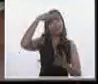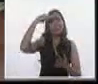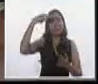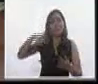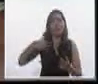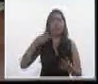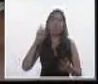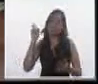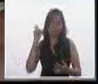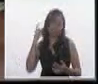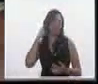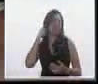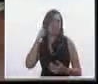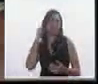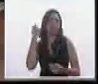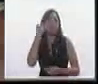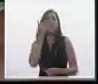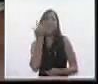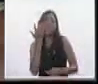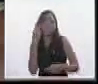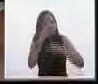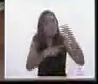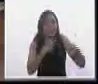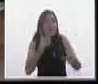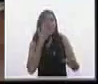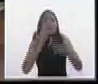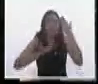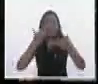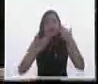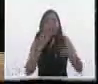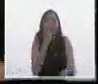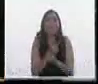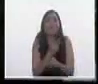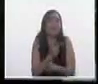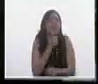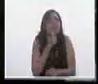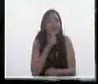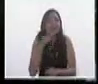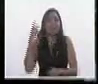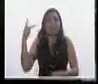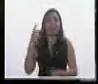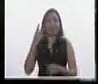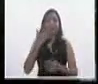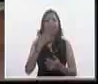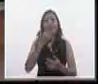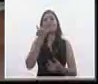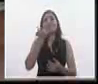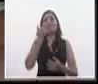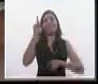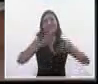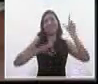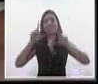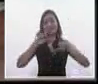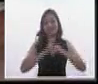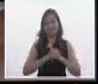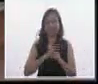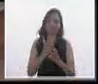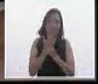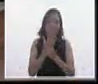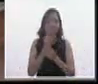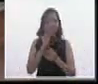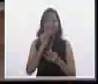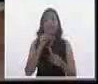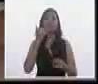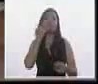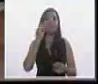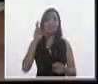está pasando en Guadalajara quiero ir Quiero quiero estudiar la preparatoria desde mi idioma y seguimos contemplando Eso después de la pausa le recordamos